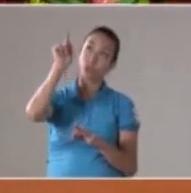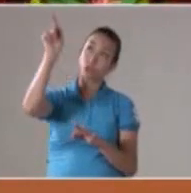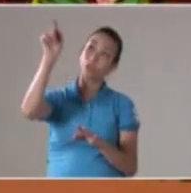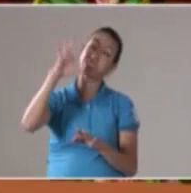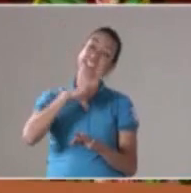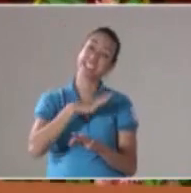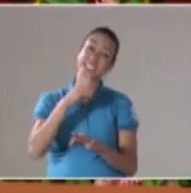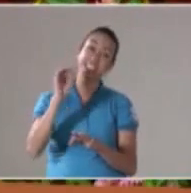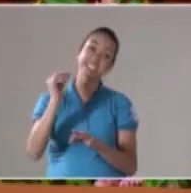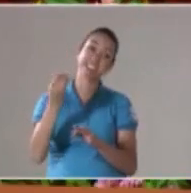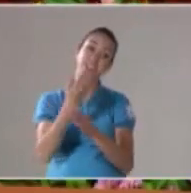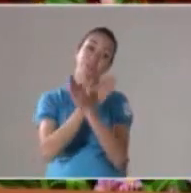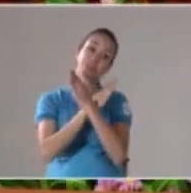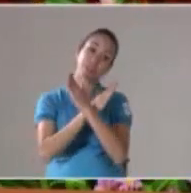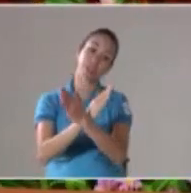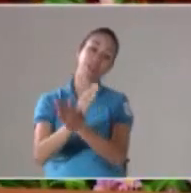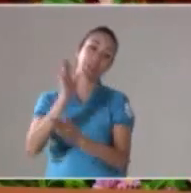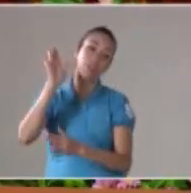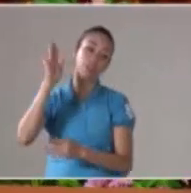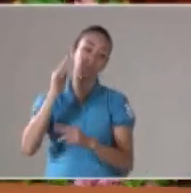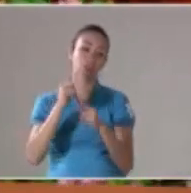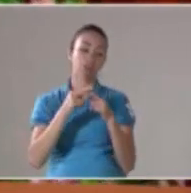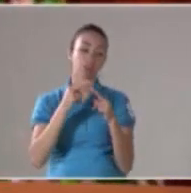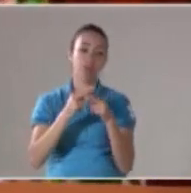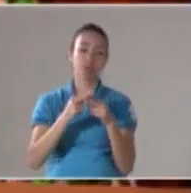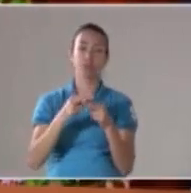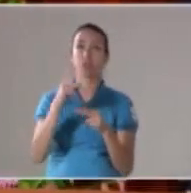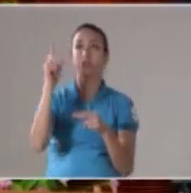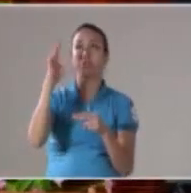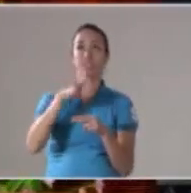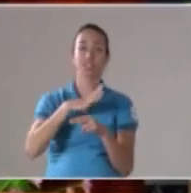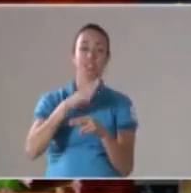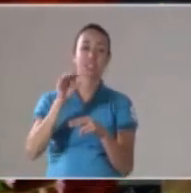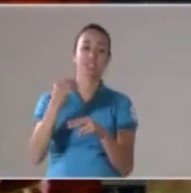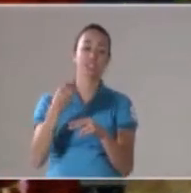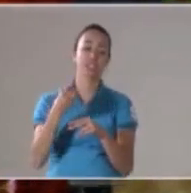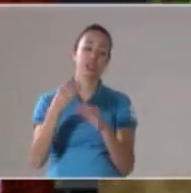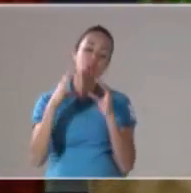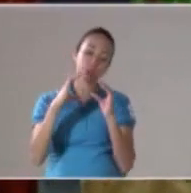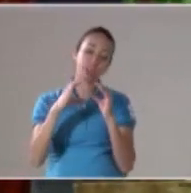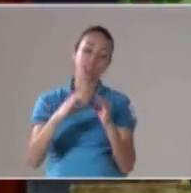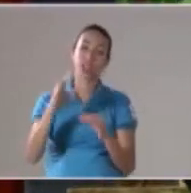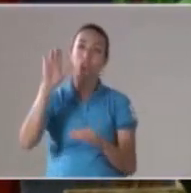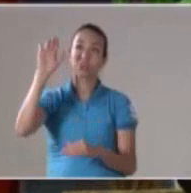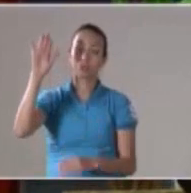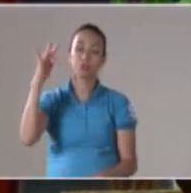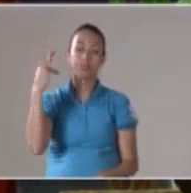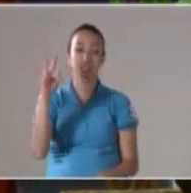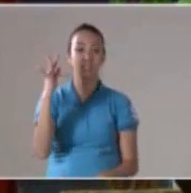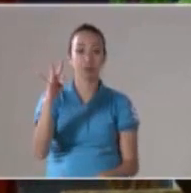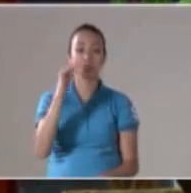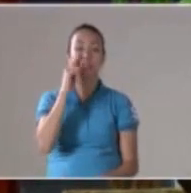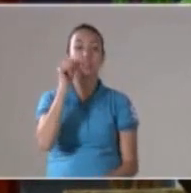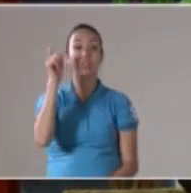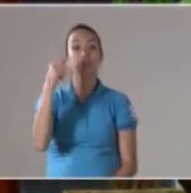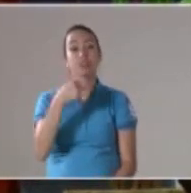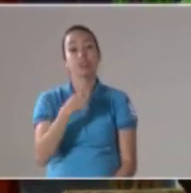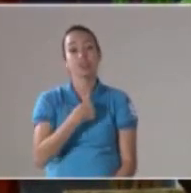nombre. Tú tienes que proteger tu testimonio, Señor. Y yo me